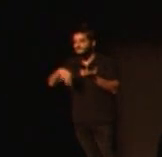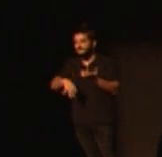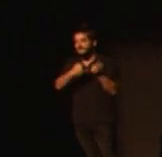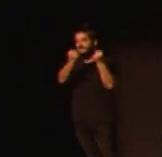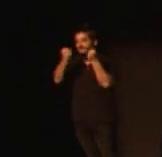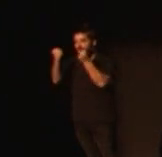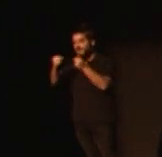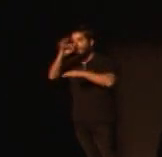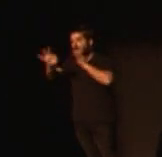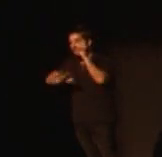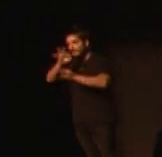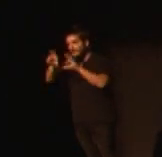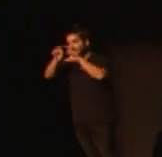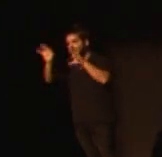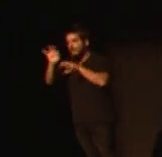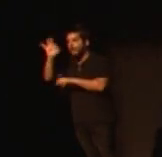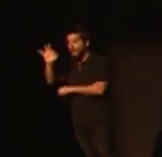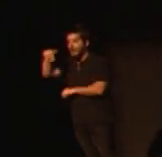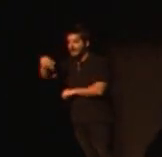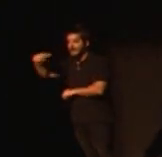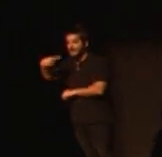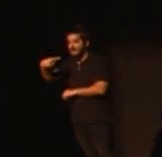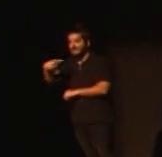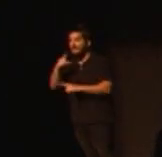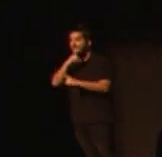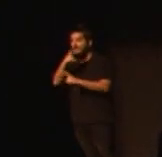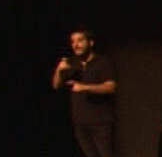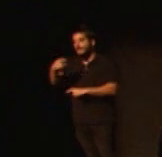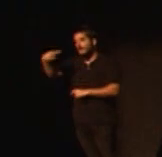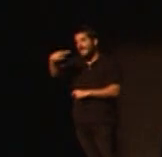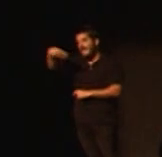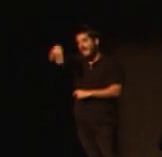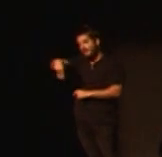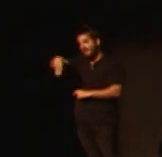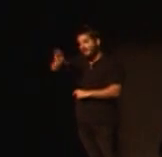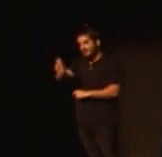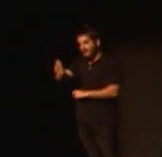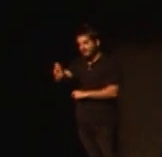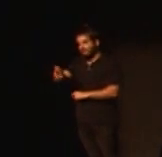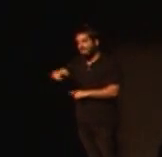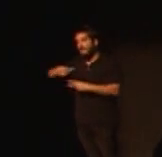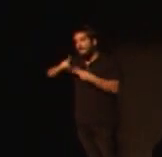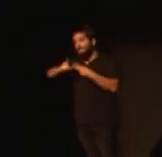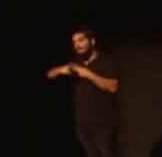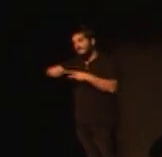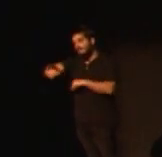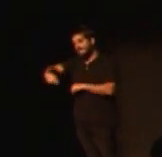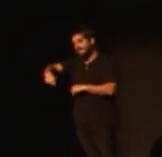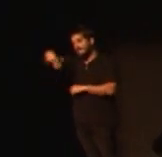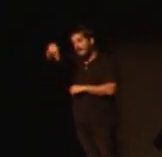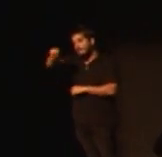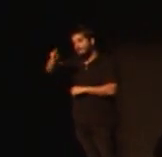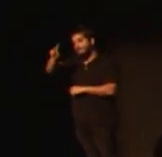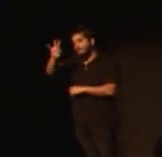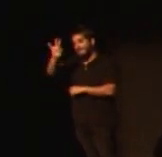organización, entidad, ONG es la Fundación GMP. Recoge el premio su vicepresidenta, Marta Montoro.